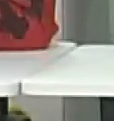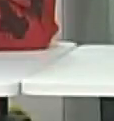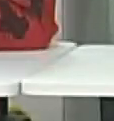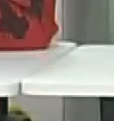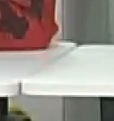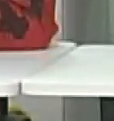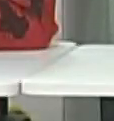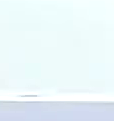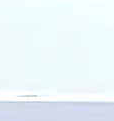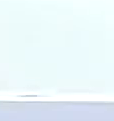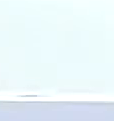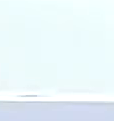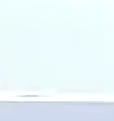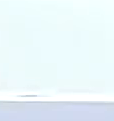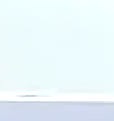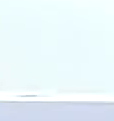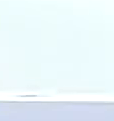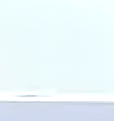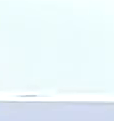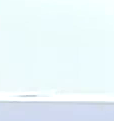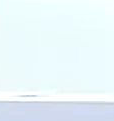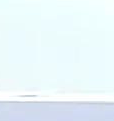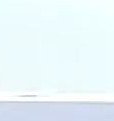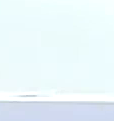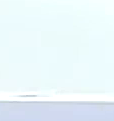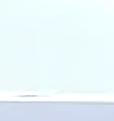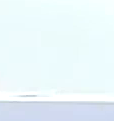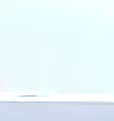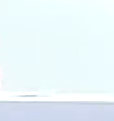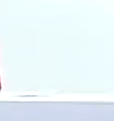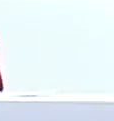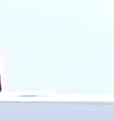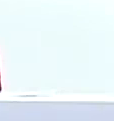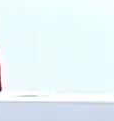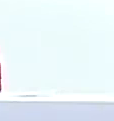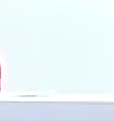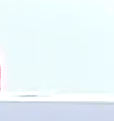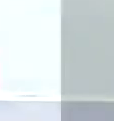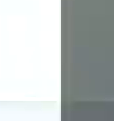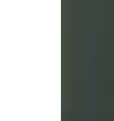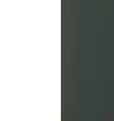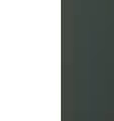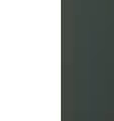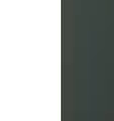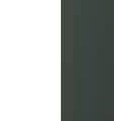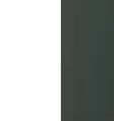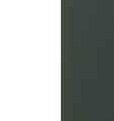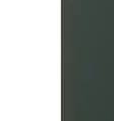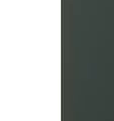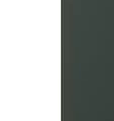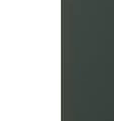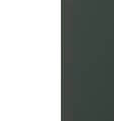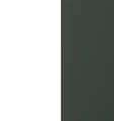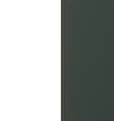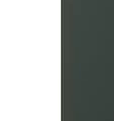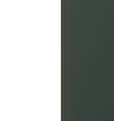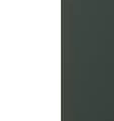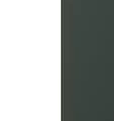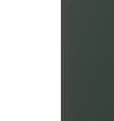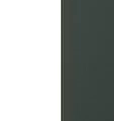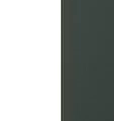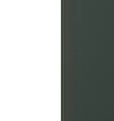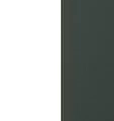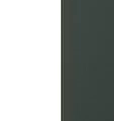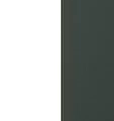pueden postularse o quiénes pueden ser postulados? Todos los militantes, hombres y mujeres mayores